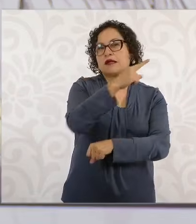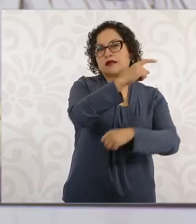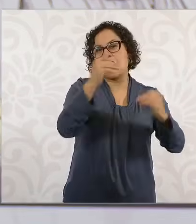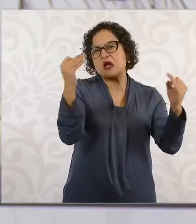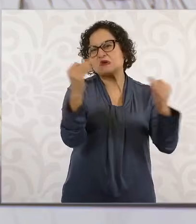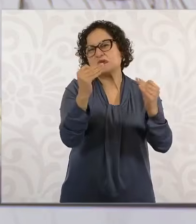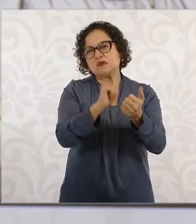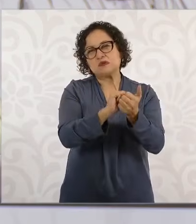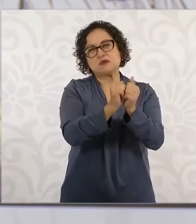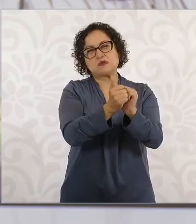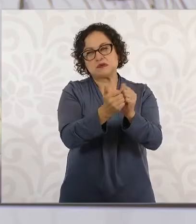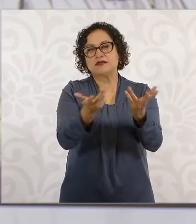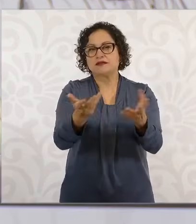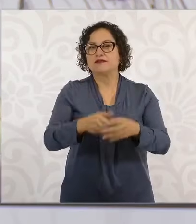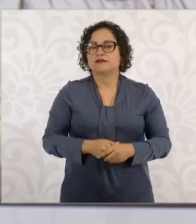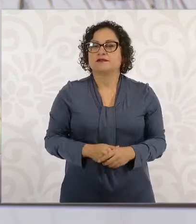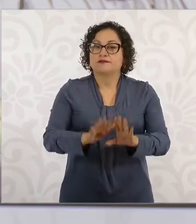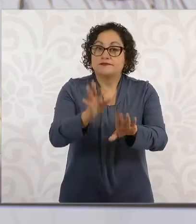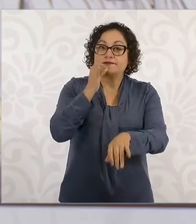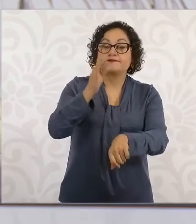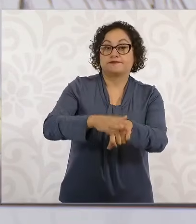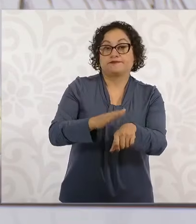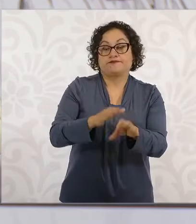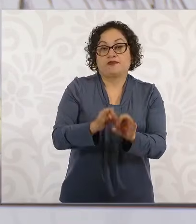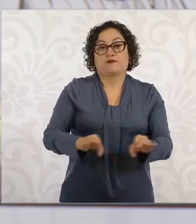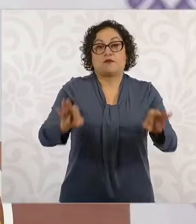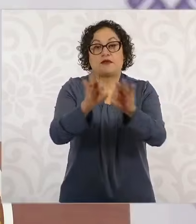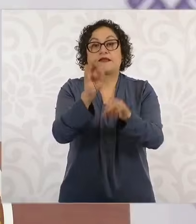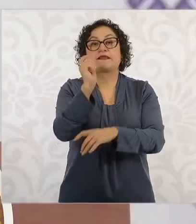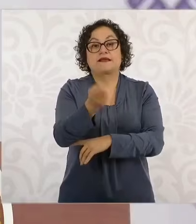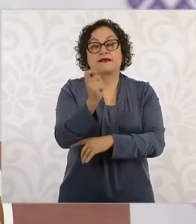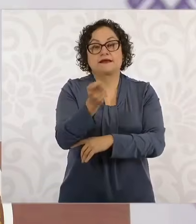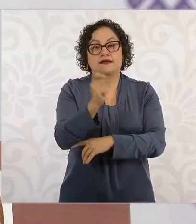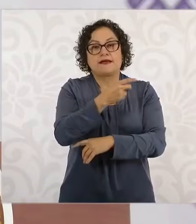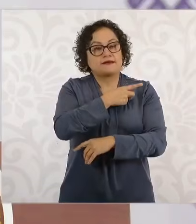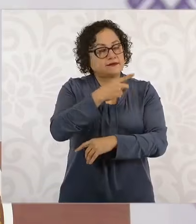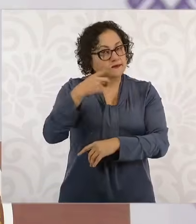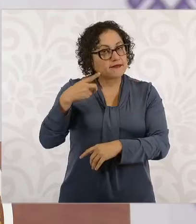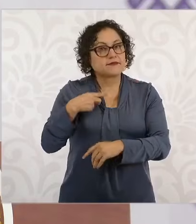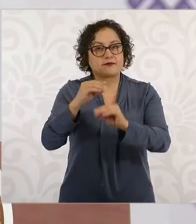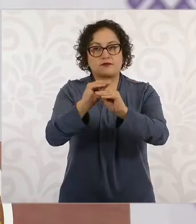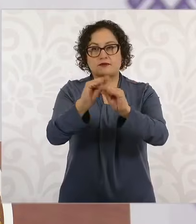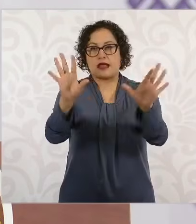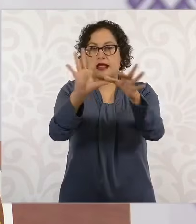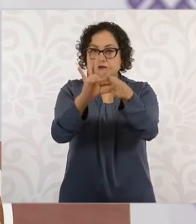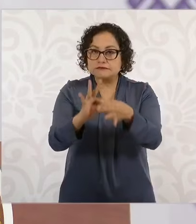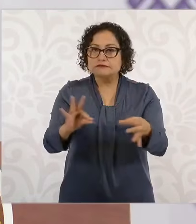y es parte de lo que tenemos que plantear con todas